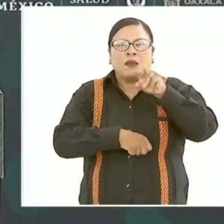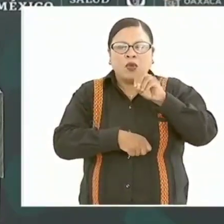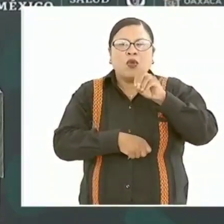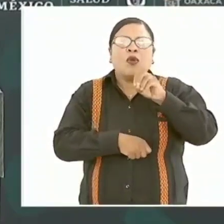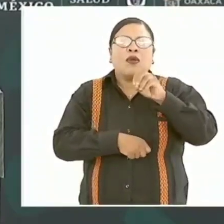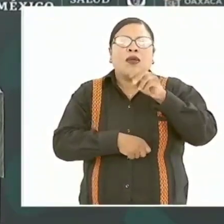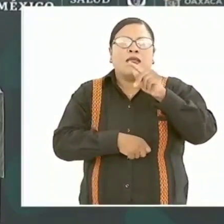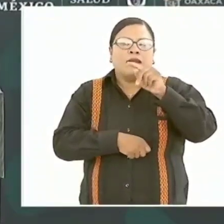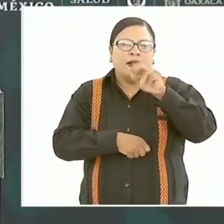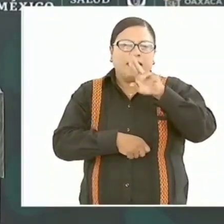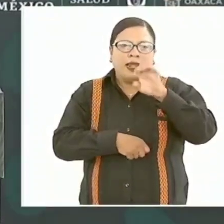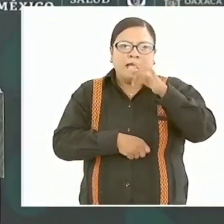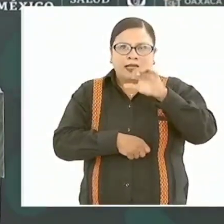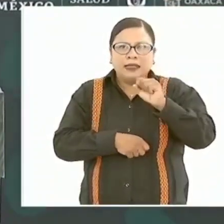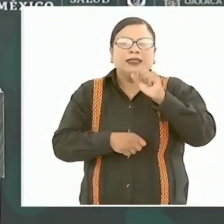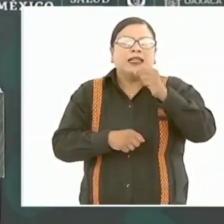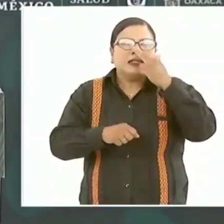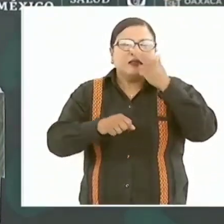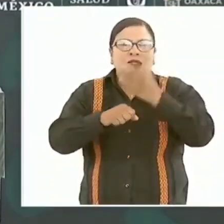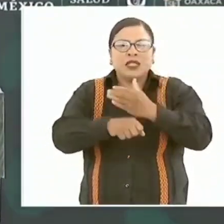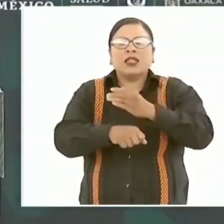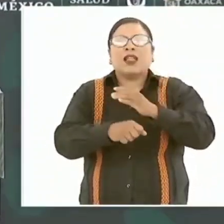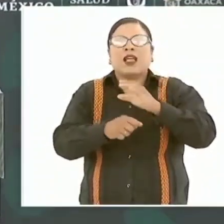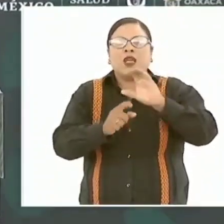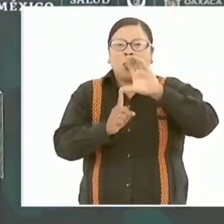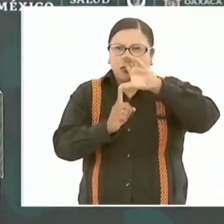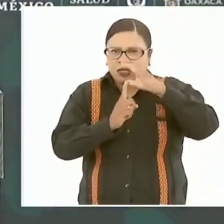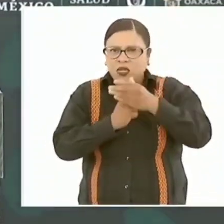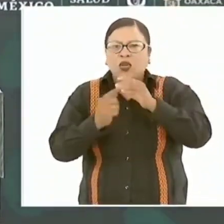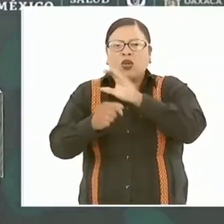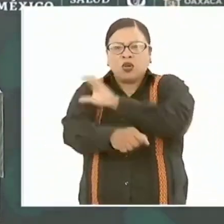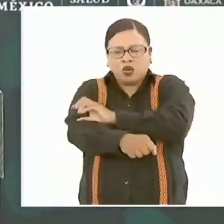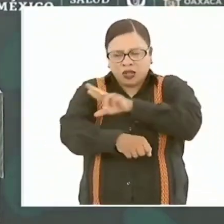Terán, que es titular de la Comisión Coordinadora